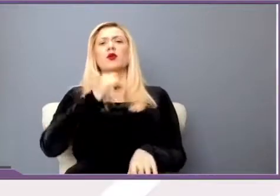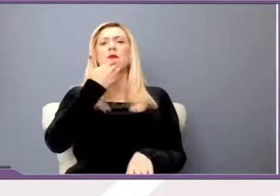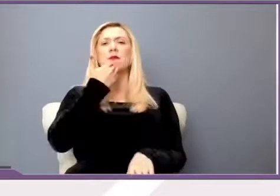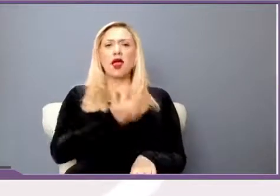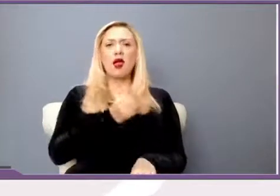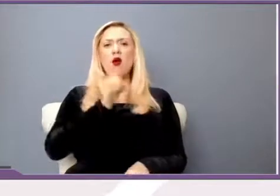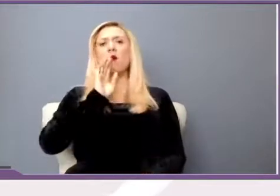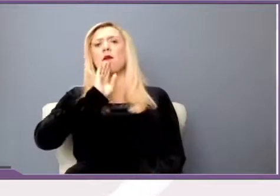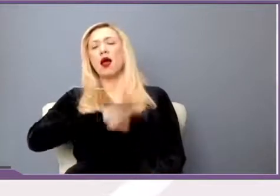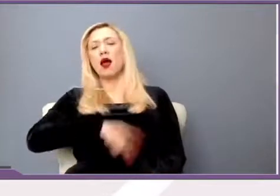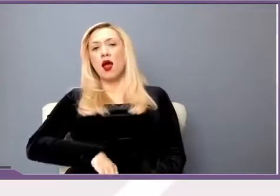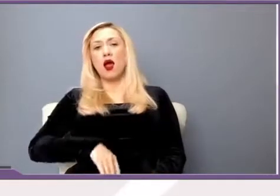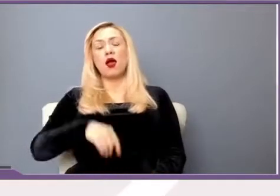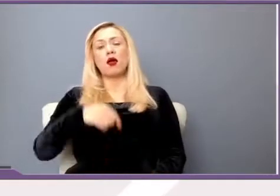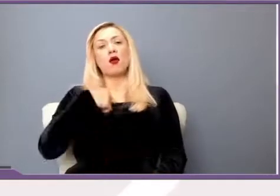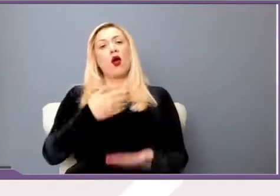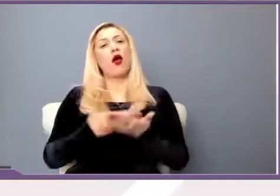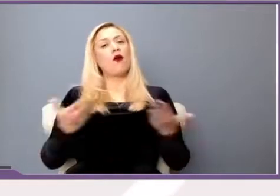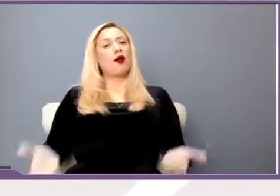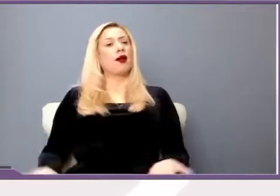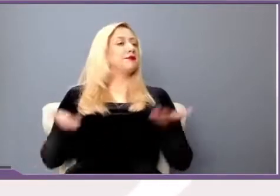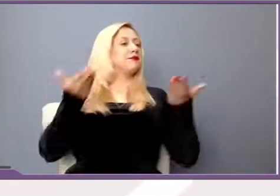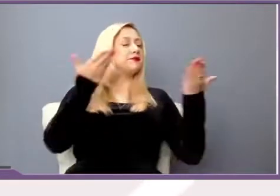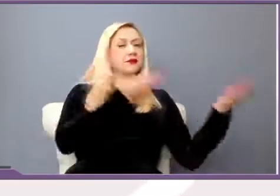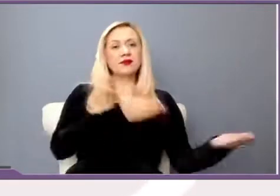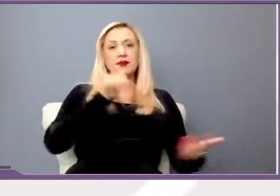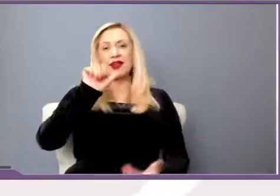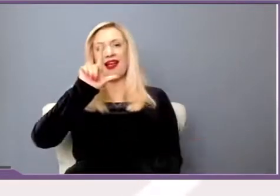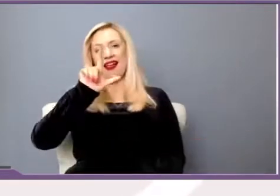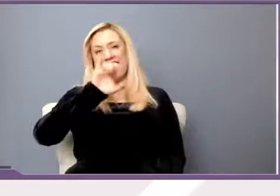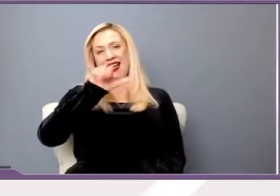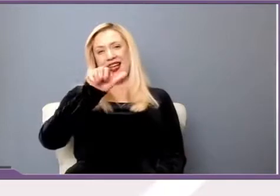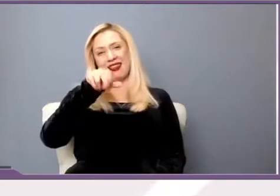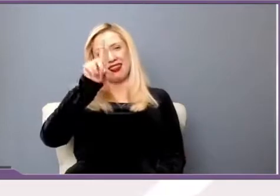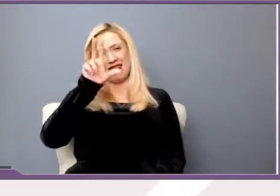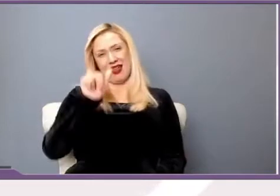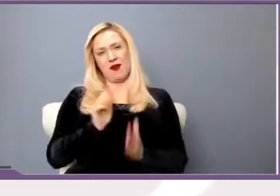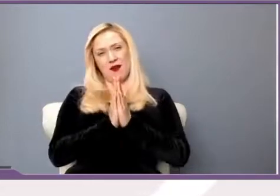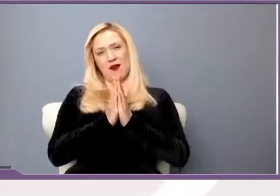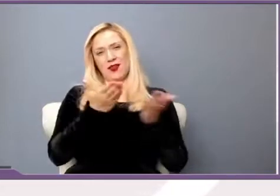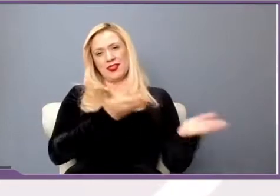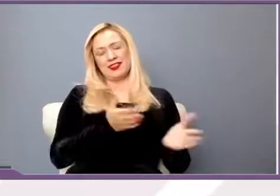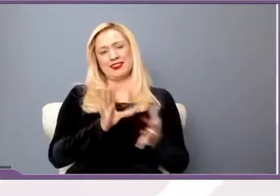¿no? Le doy la palabra a Alejandra, por favor.